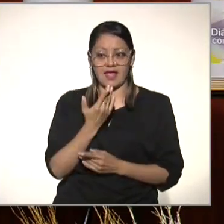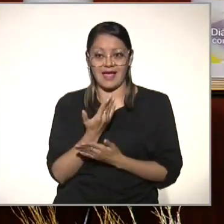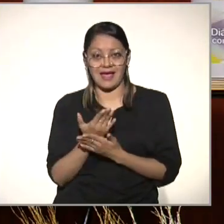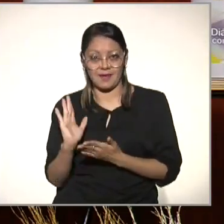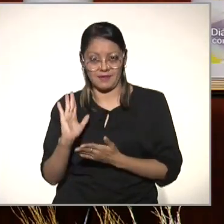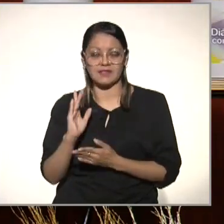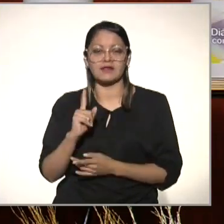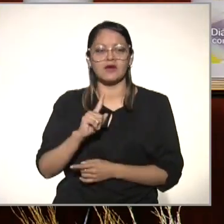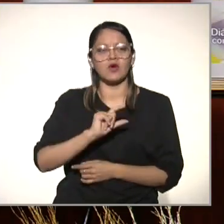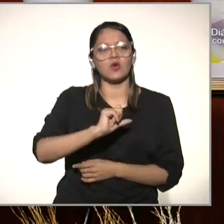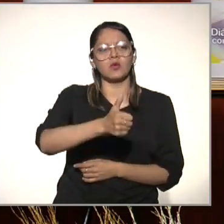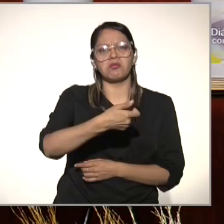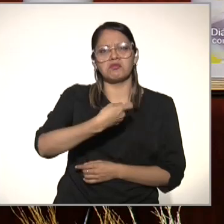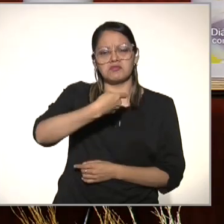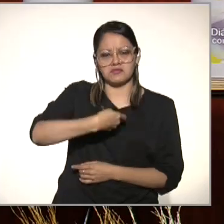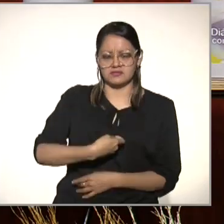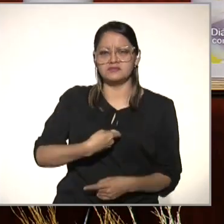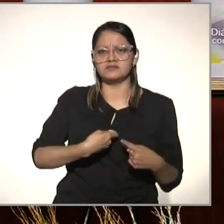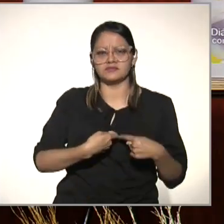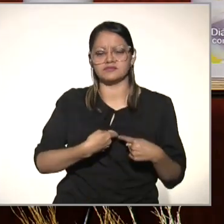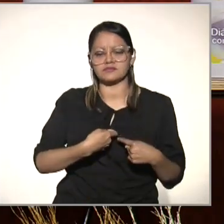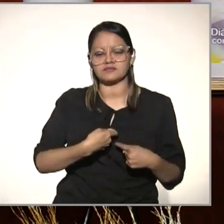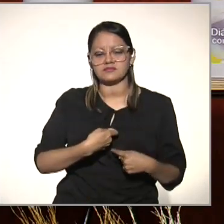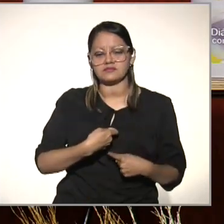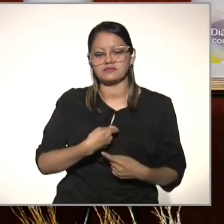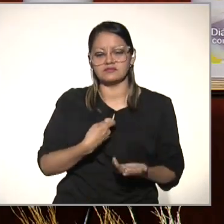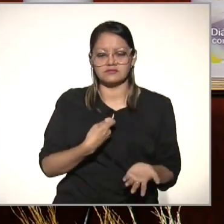distintas a ser